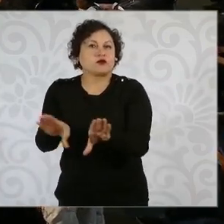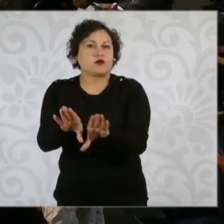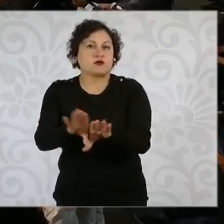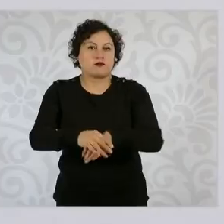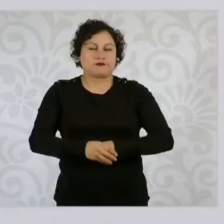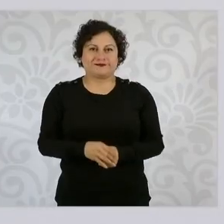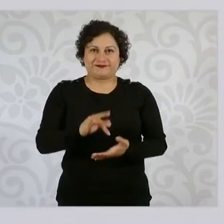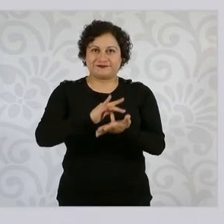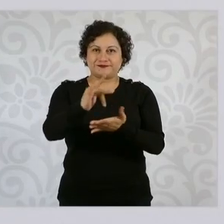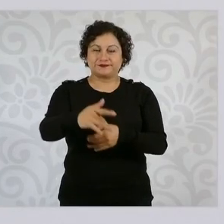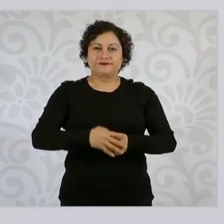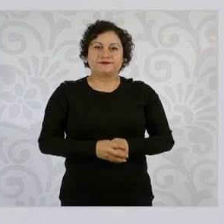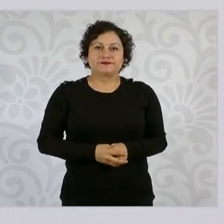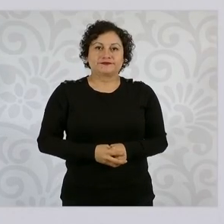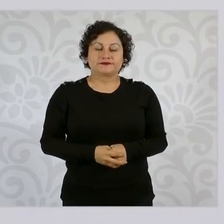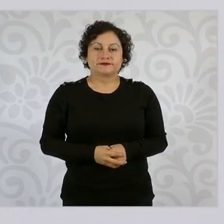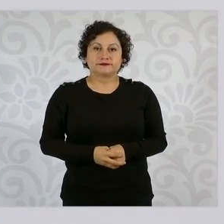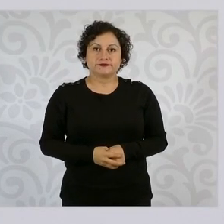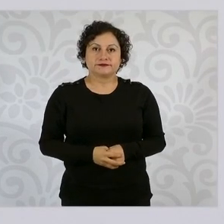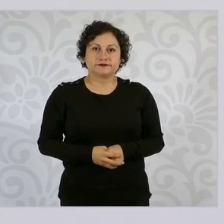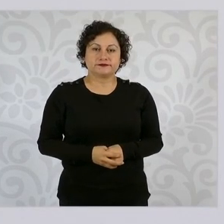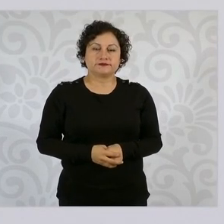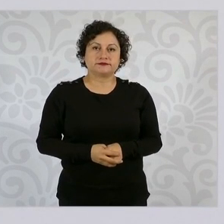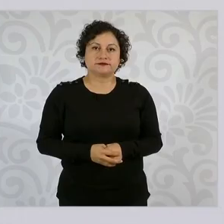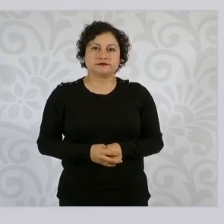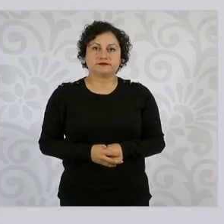Gracias. Sobre